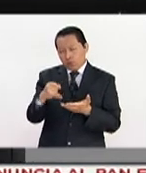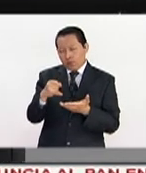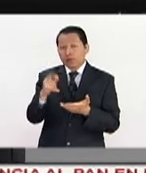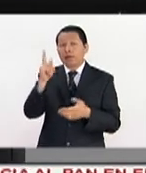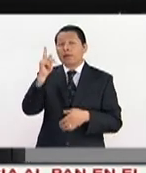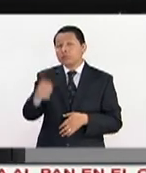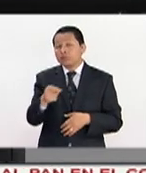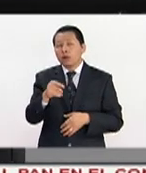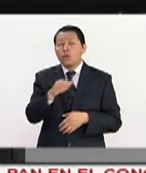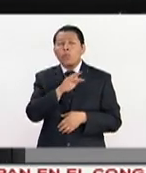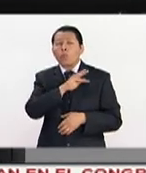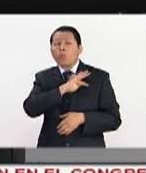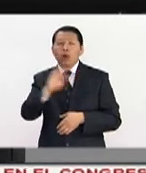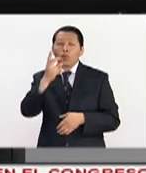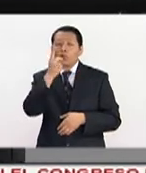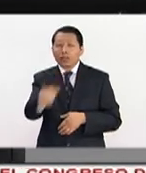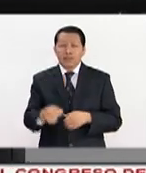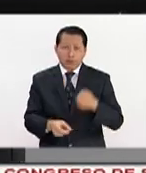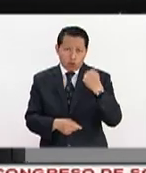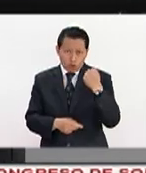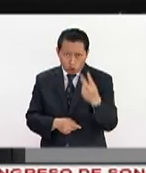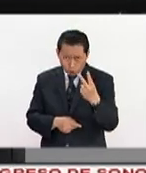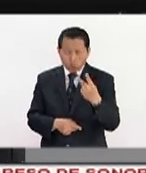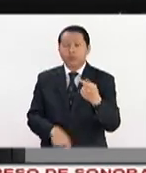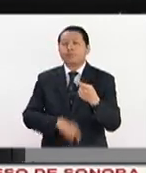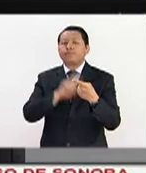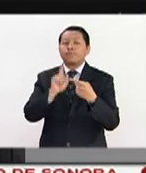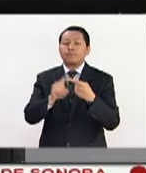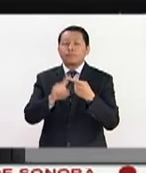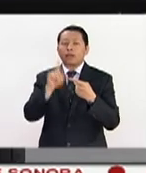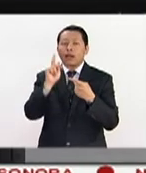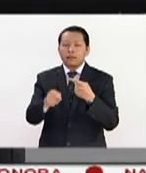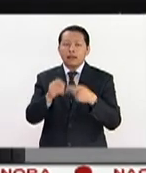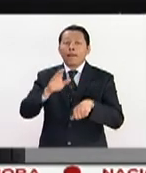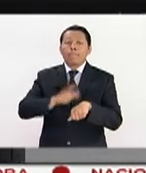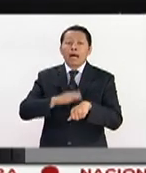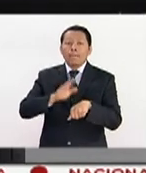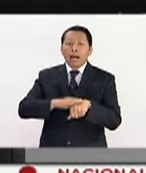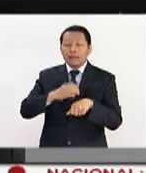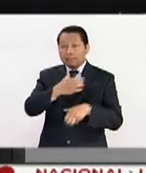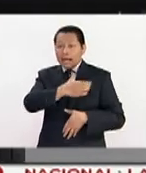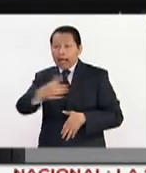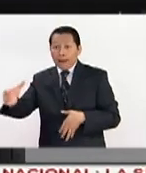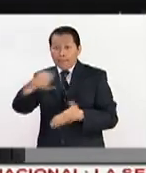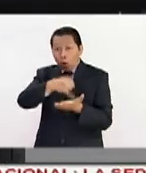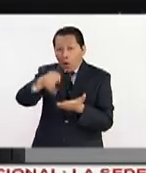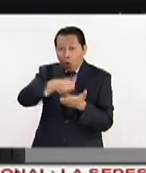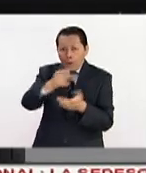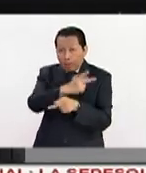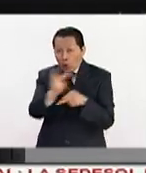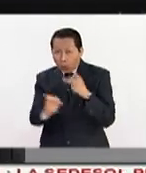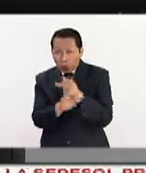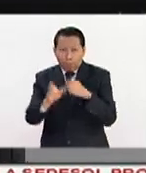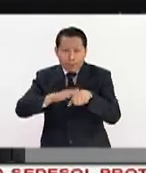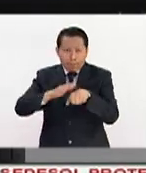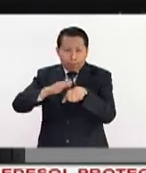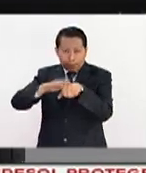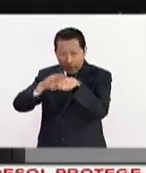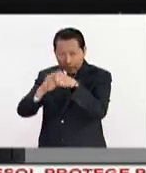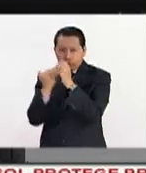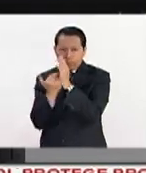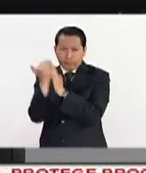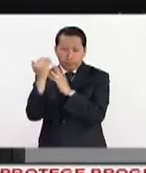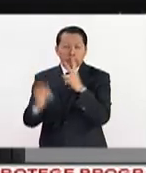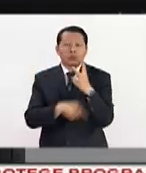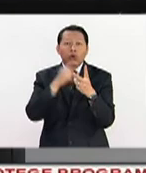yo pudiera mencionar 2 de manera muy importante. 1, elevar la productividad del campo mexicano. Y 2, la transparencia y